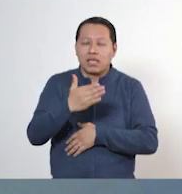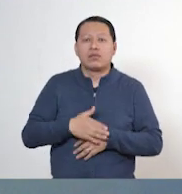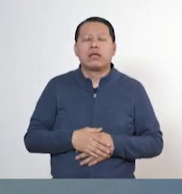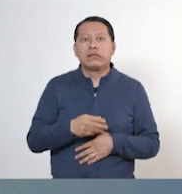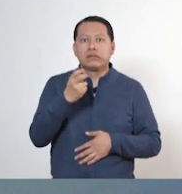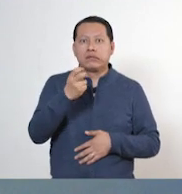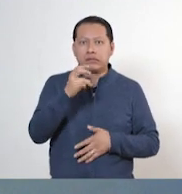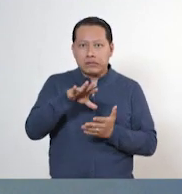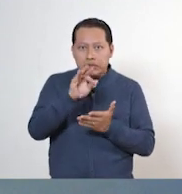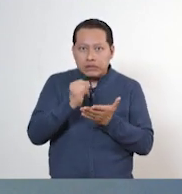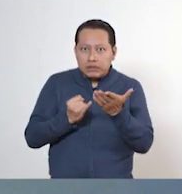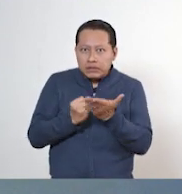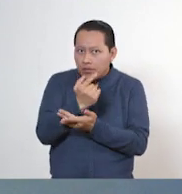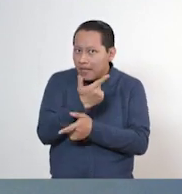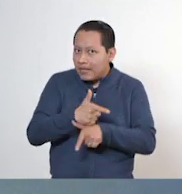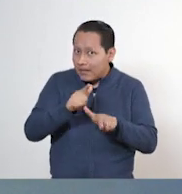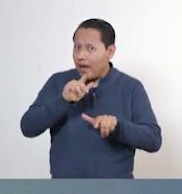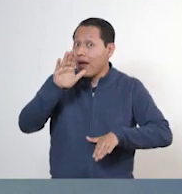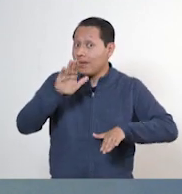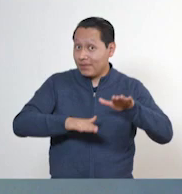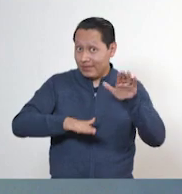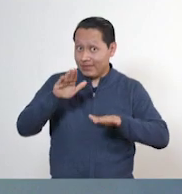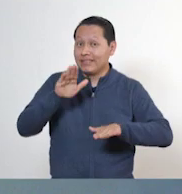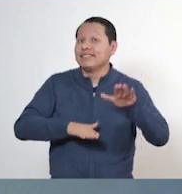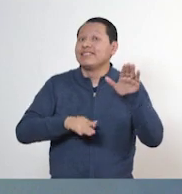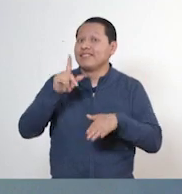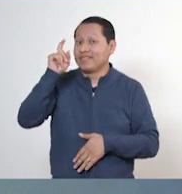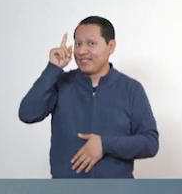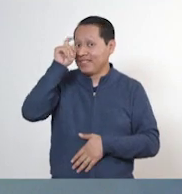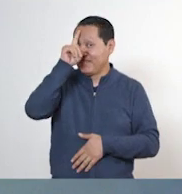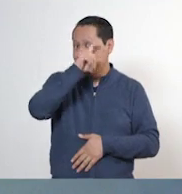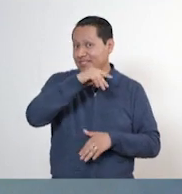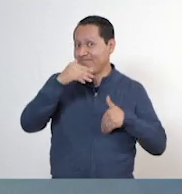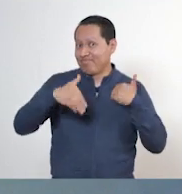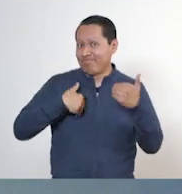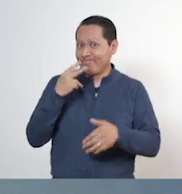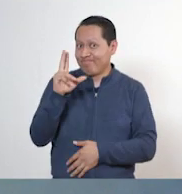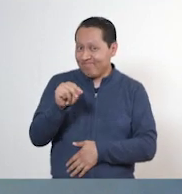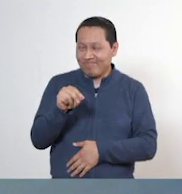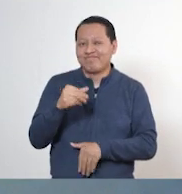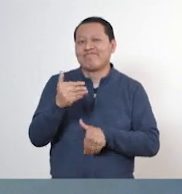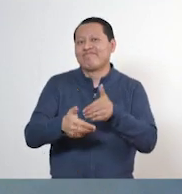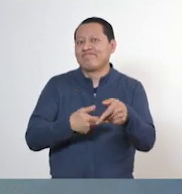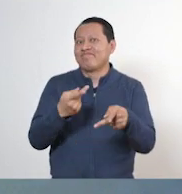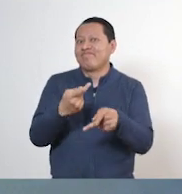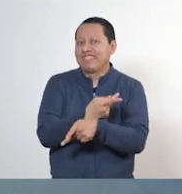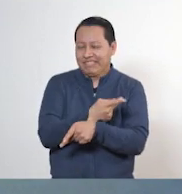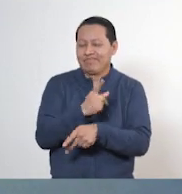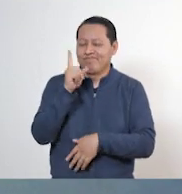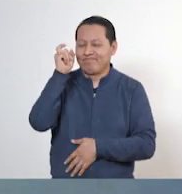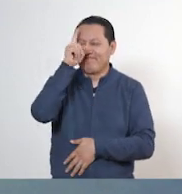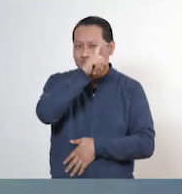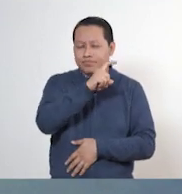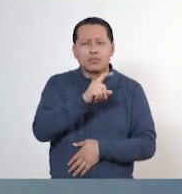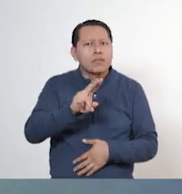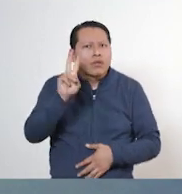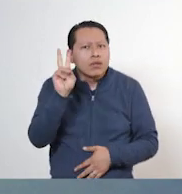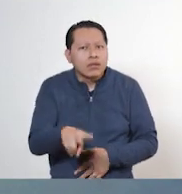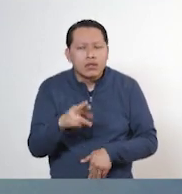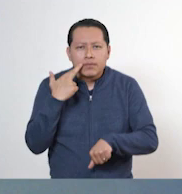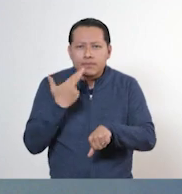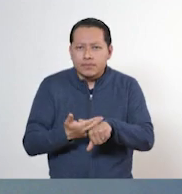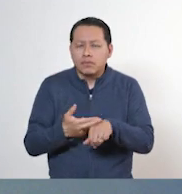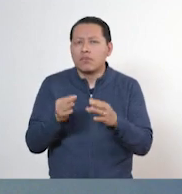veces puede no ser tan divertido cuando el resultado no es el que esperas. Sí, definitivamente ser responsables y